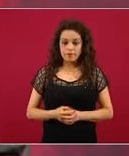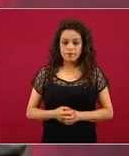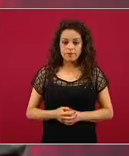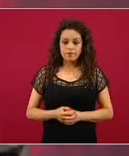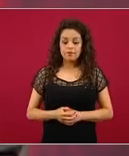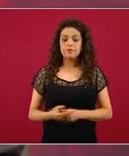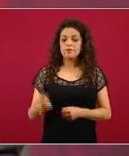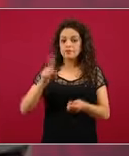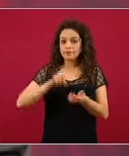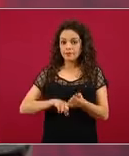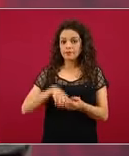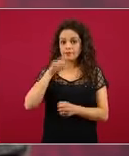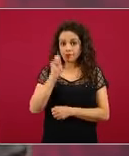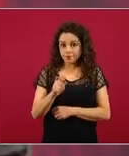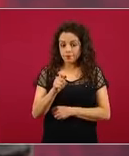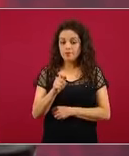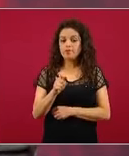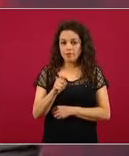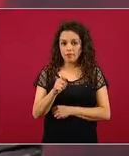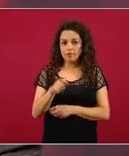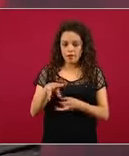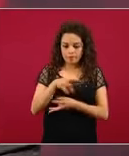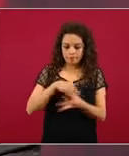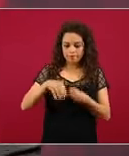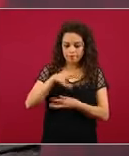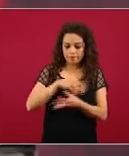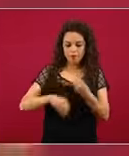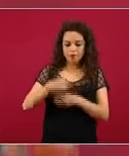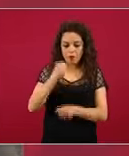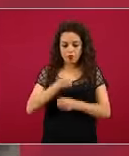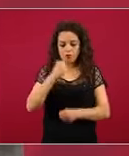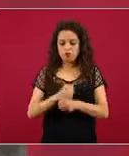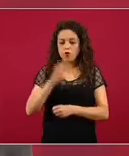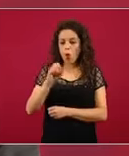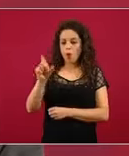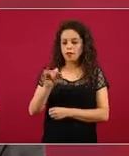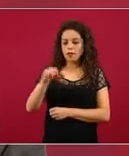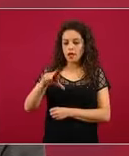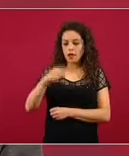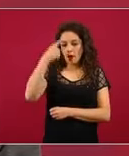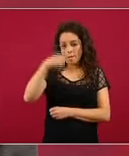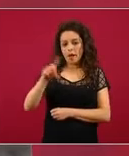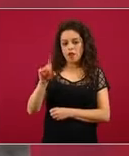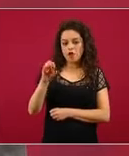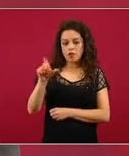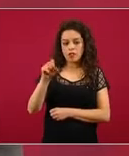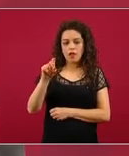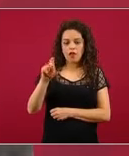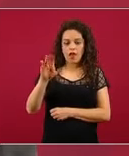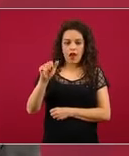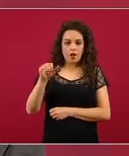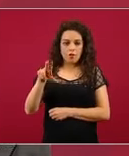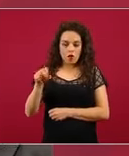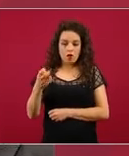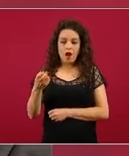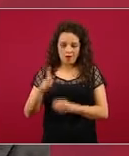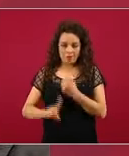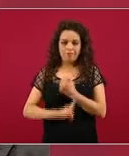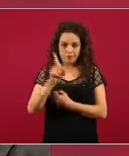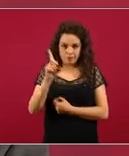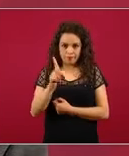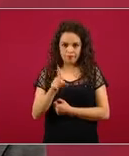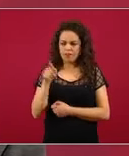anatómicas en donde se hace el intercambio de oxígeno por dióxido de carbono. No tiene nada que ver con fibrosis quística, nada que ver. La fibrosis